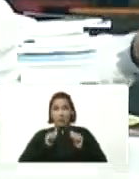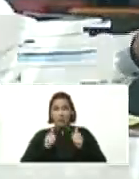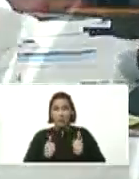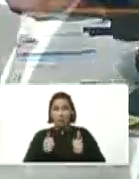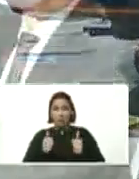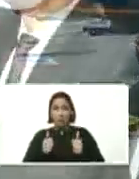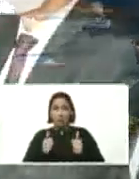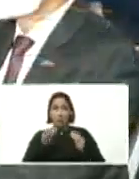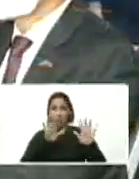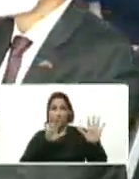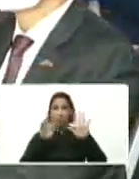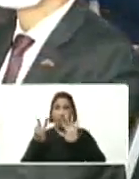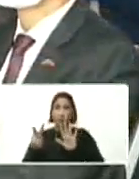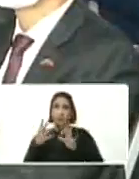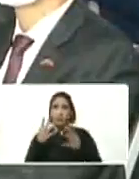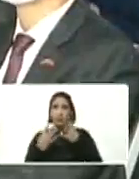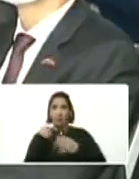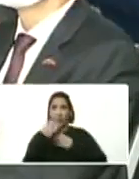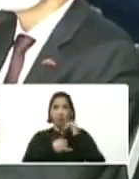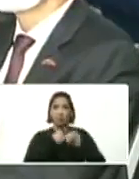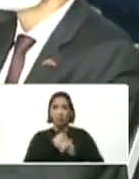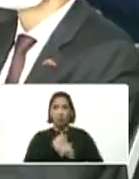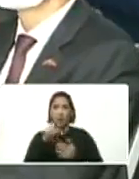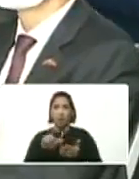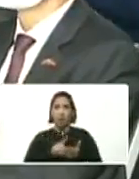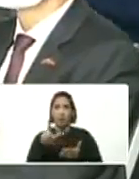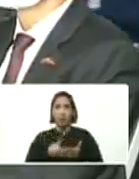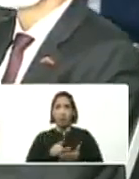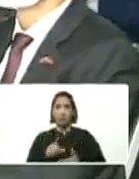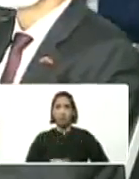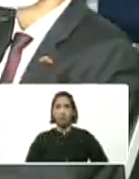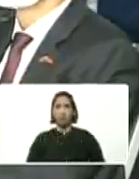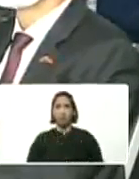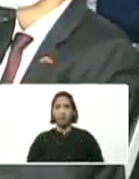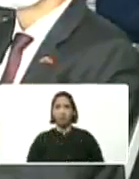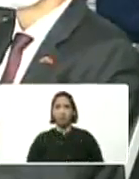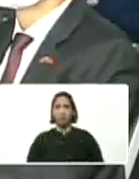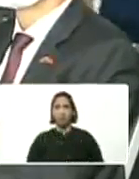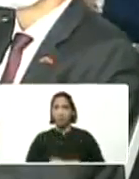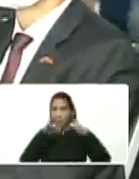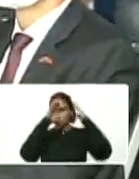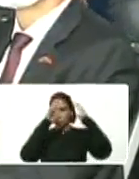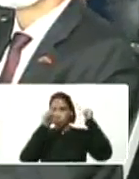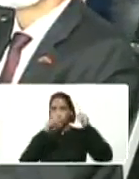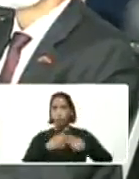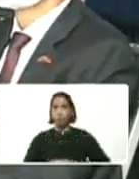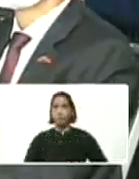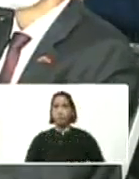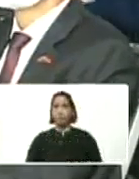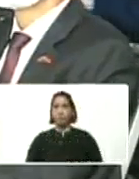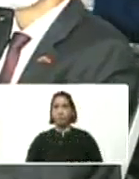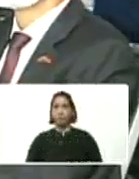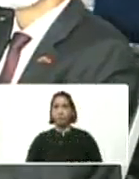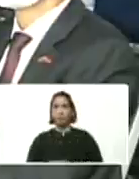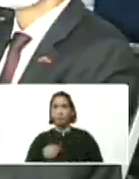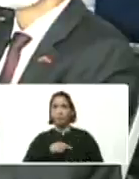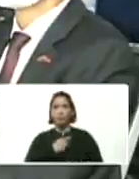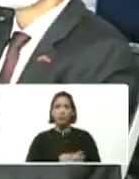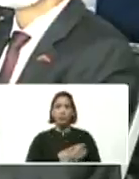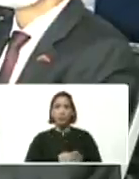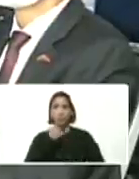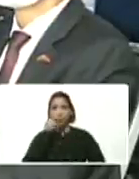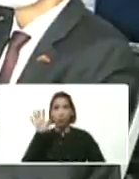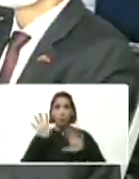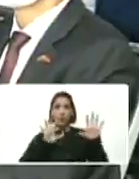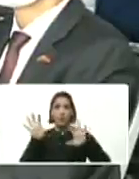edición 17 de la Feria Internacional del Libro. Los embajadores de nuestros hermanos